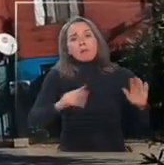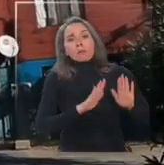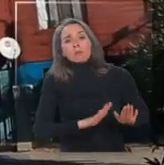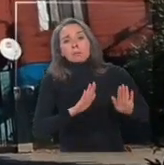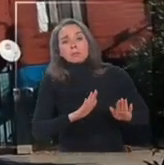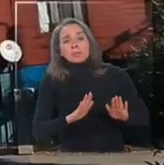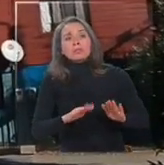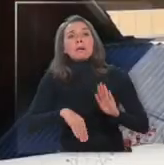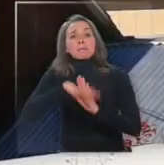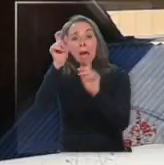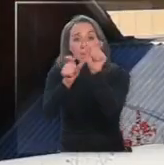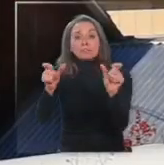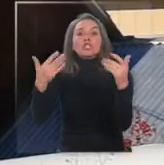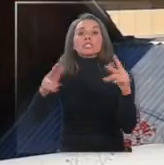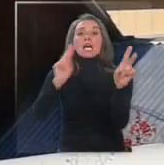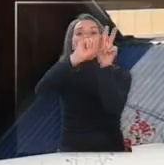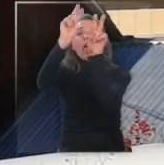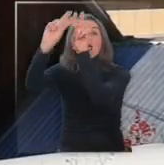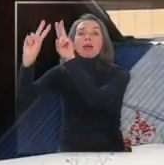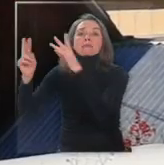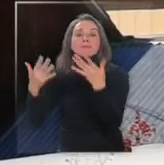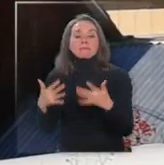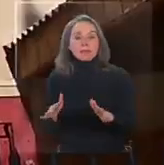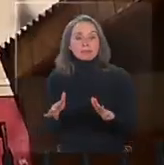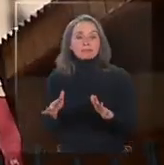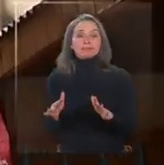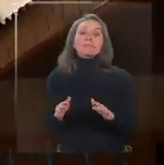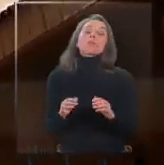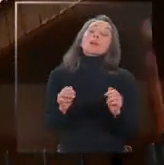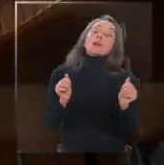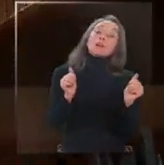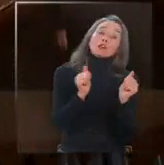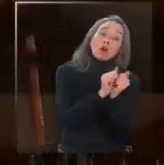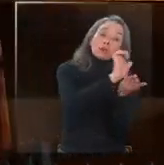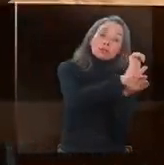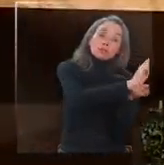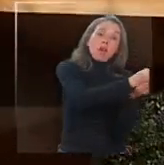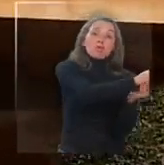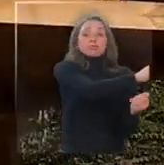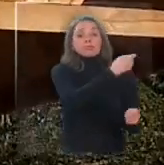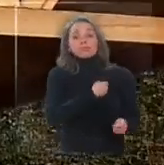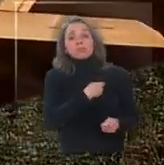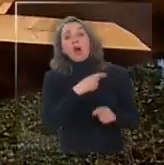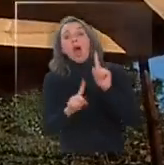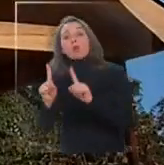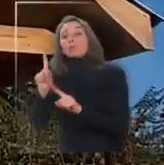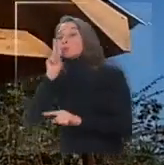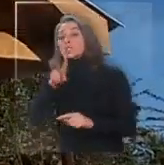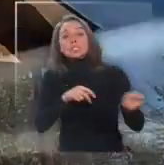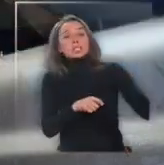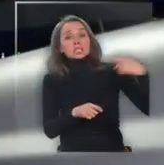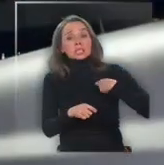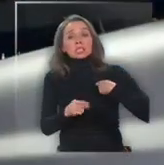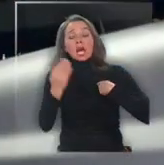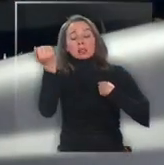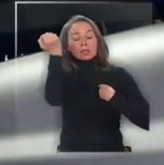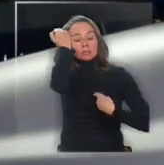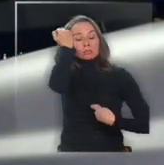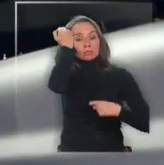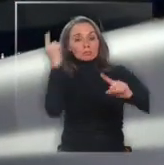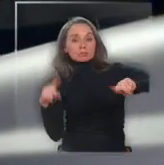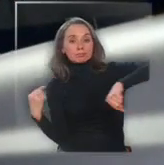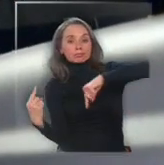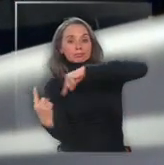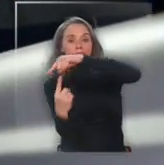sí, ya concretó sus reparaciones, con o sin subsidio estatal. En la retina de quienes vivieron los tornados